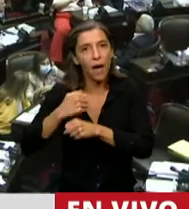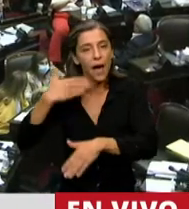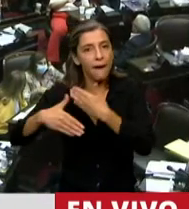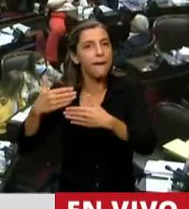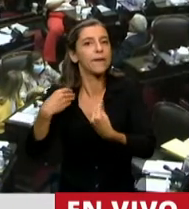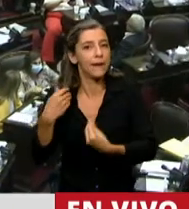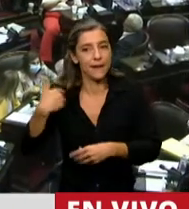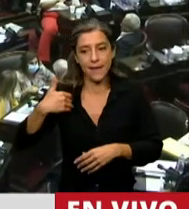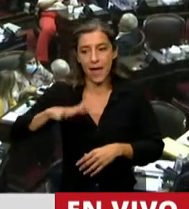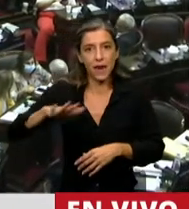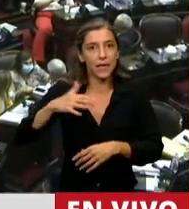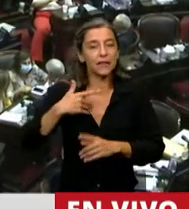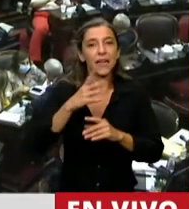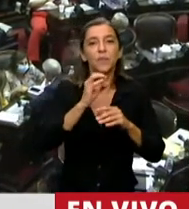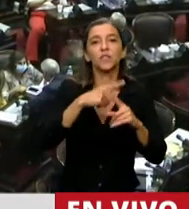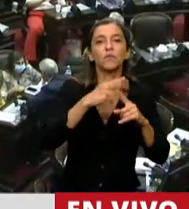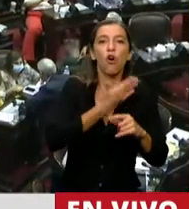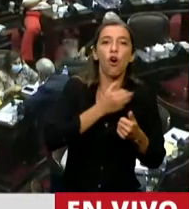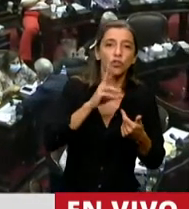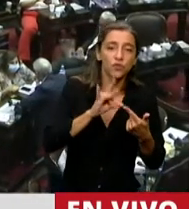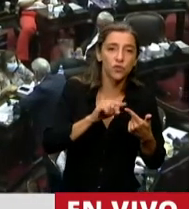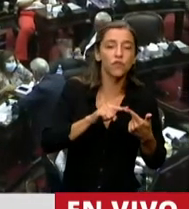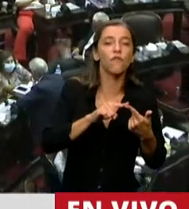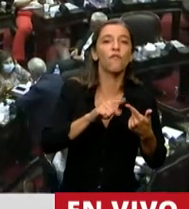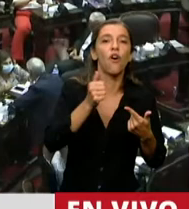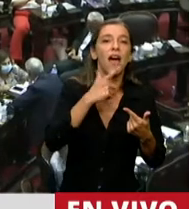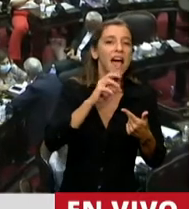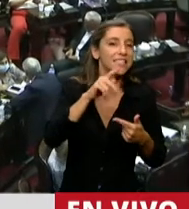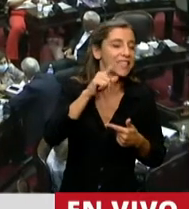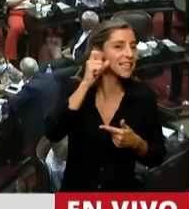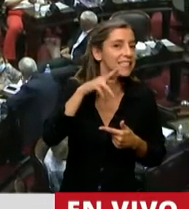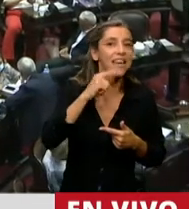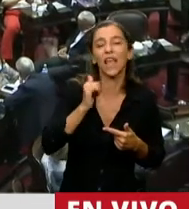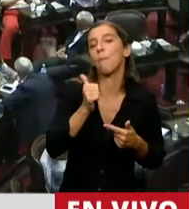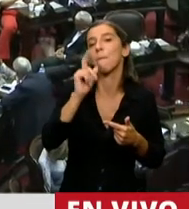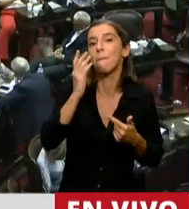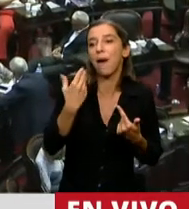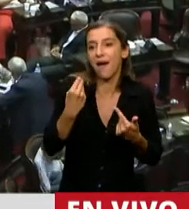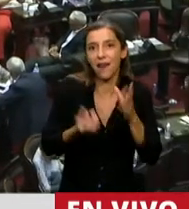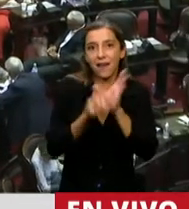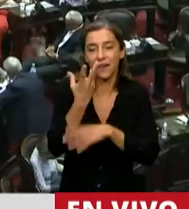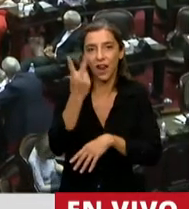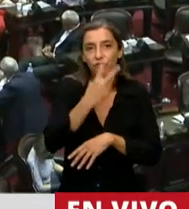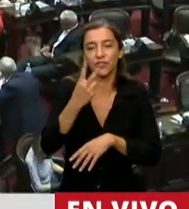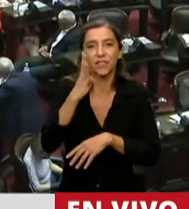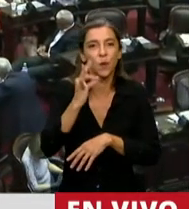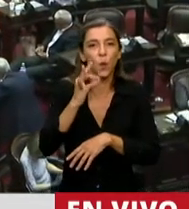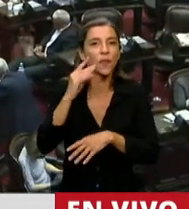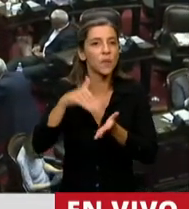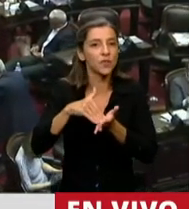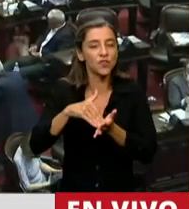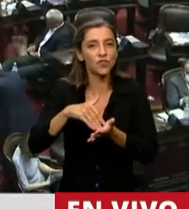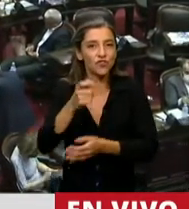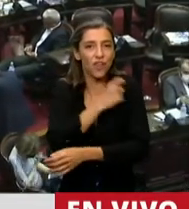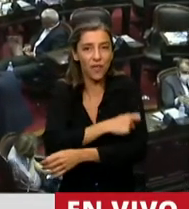sea el lugar elegido por Oxford AstraZeneca para la elaboración de 150 millones de dosis de vacuna COVID, parte